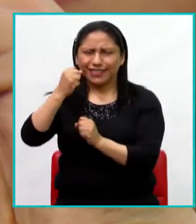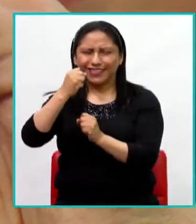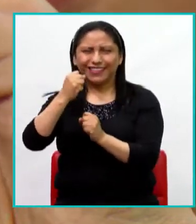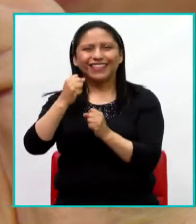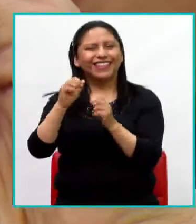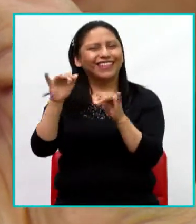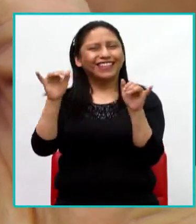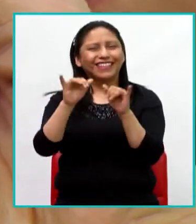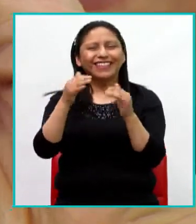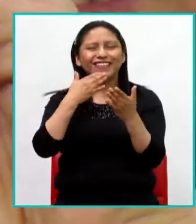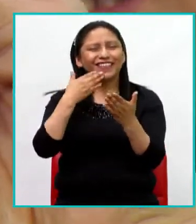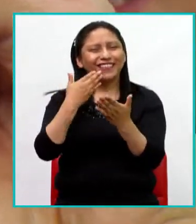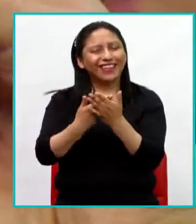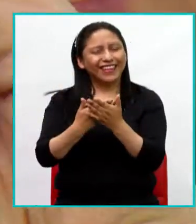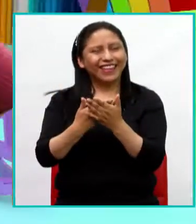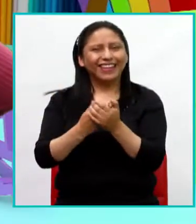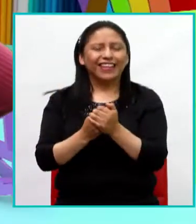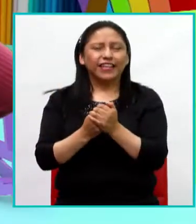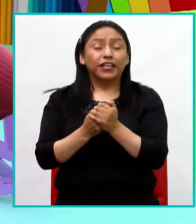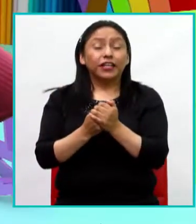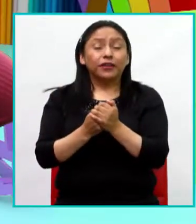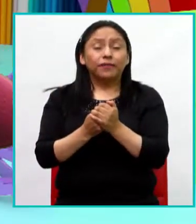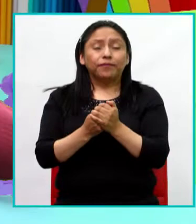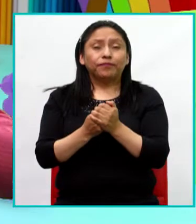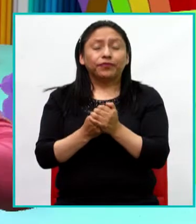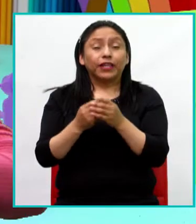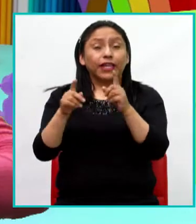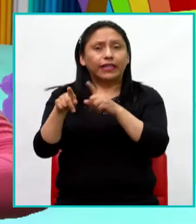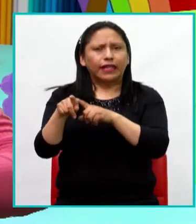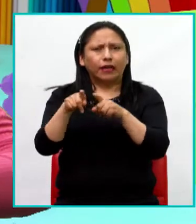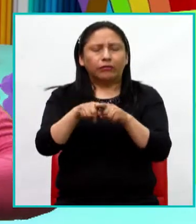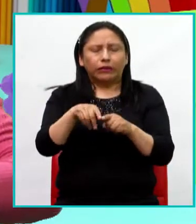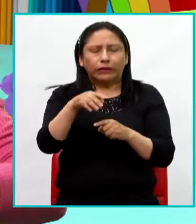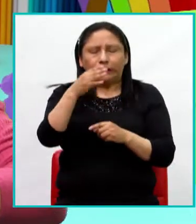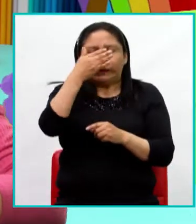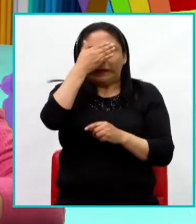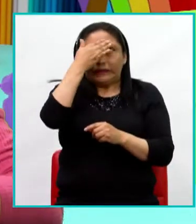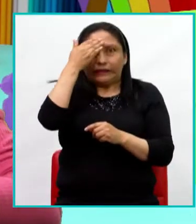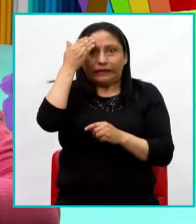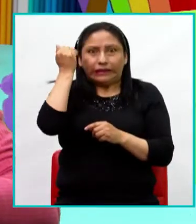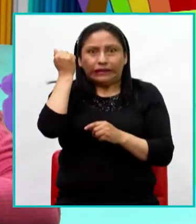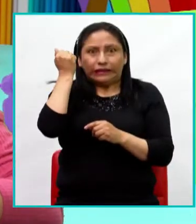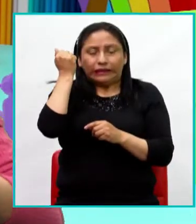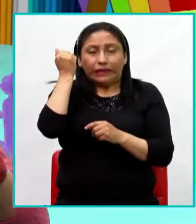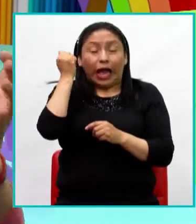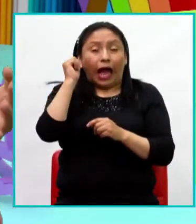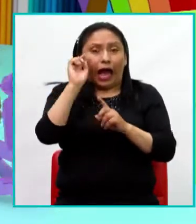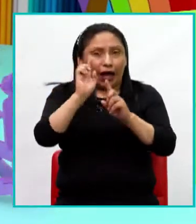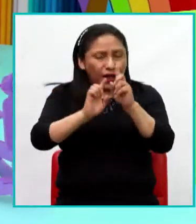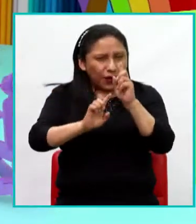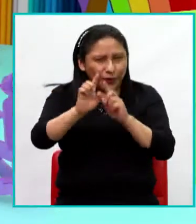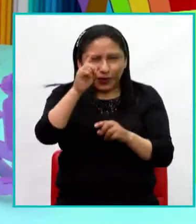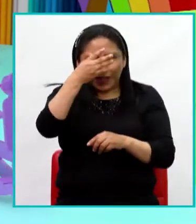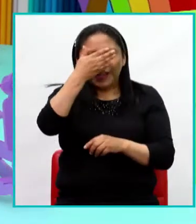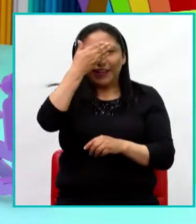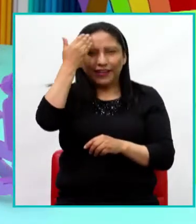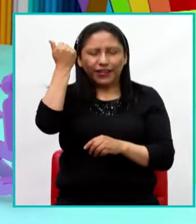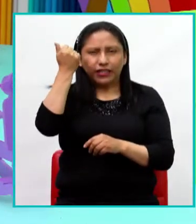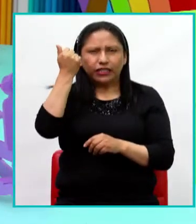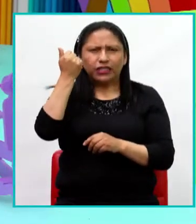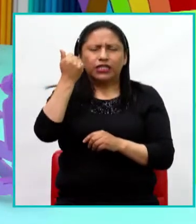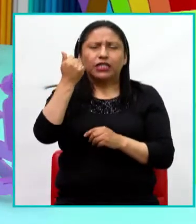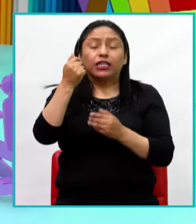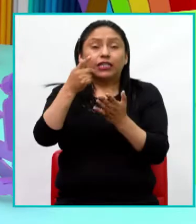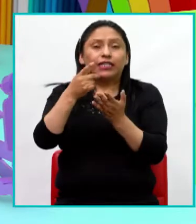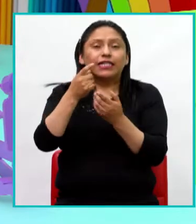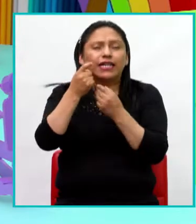bien, chicos! Y algo que me olvidaba. A veces esos gérmenes de la